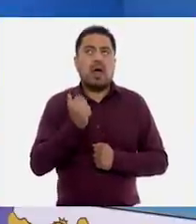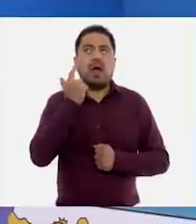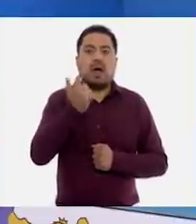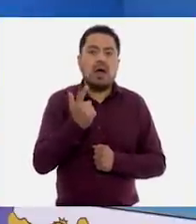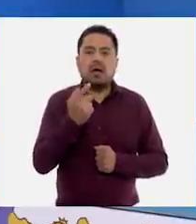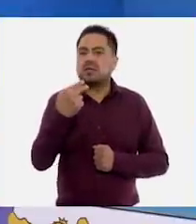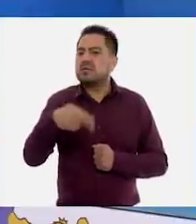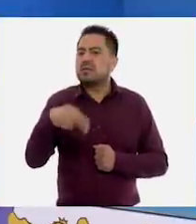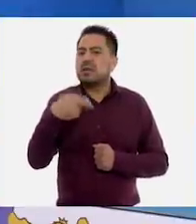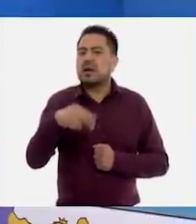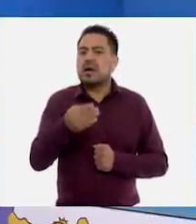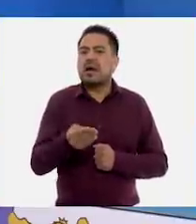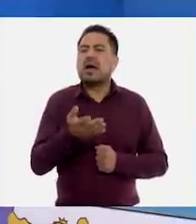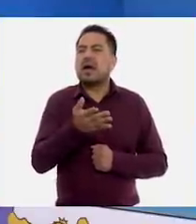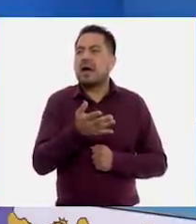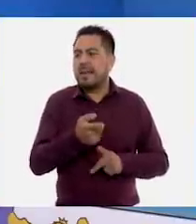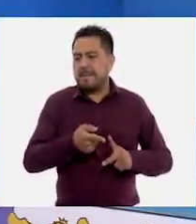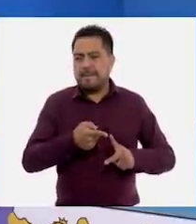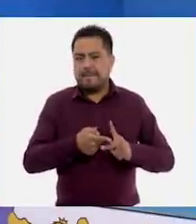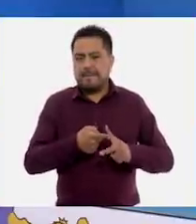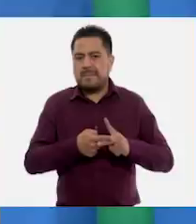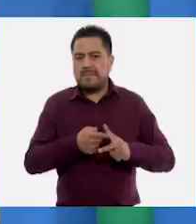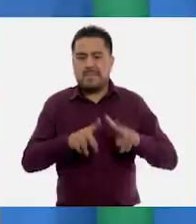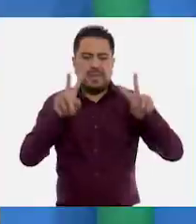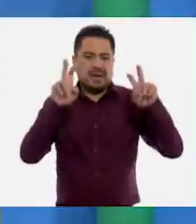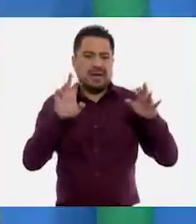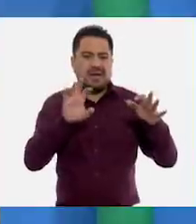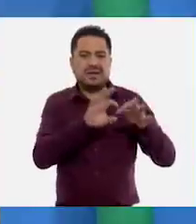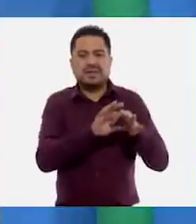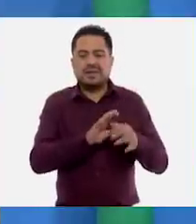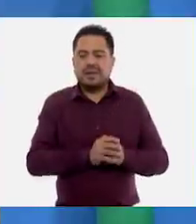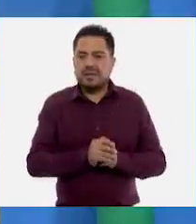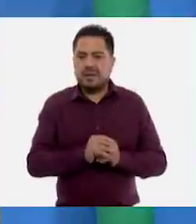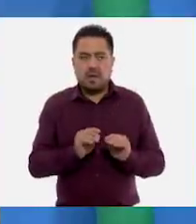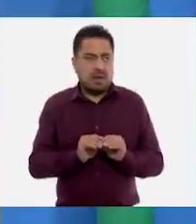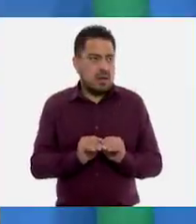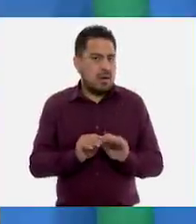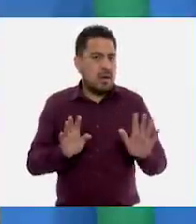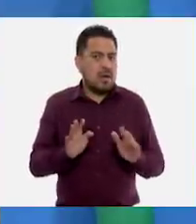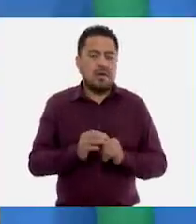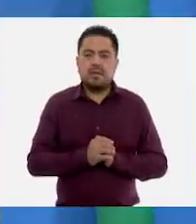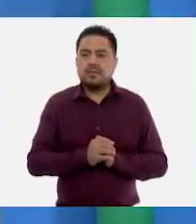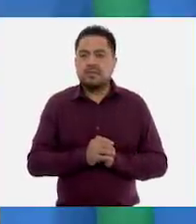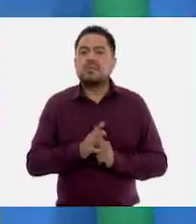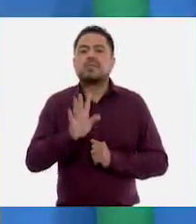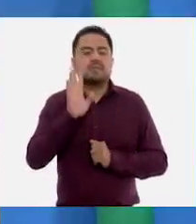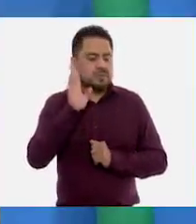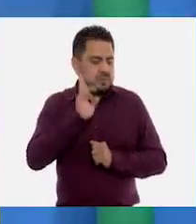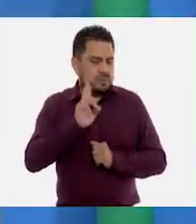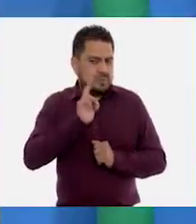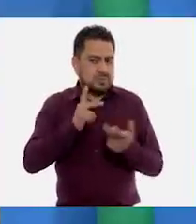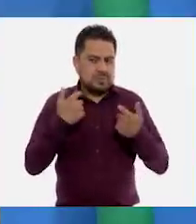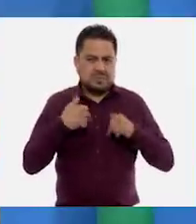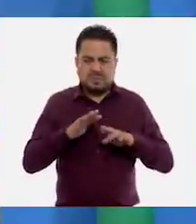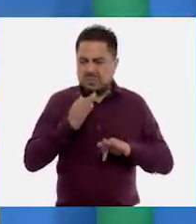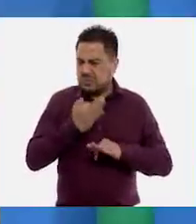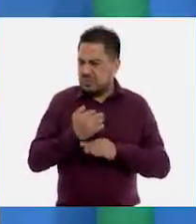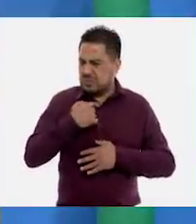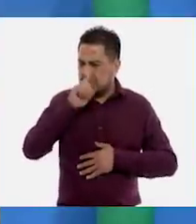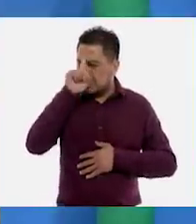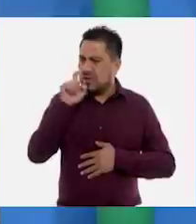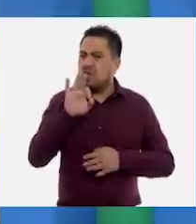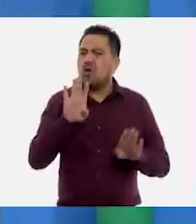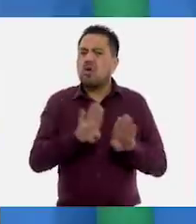se llaman matemáticas. Claro. Y a ver, maestra, yo estoy muy intrigado. ¿Cómo